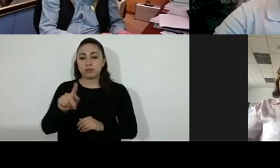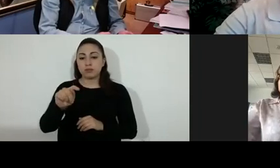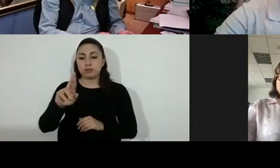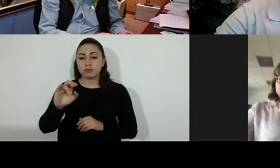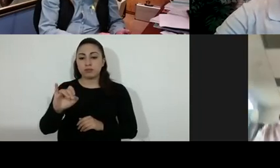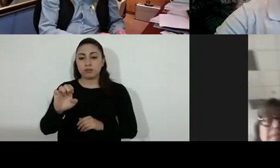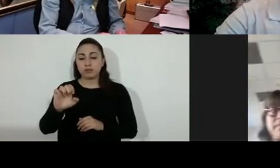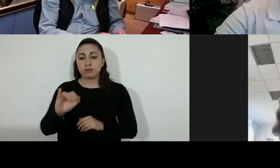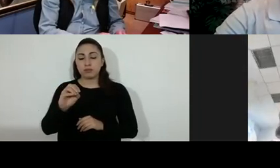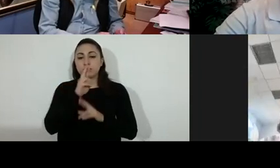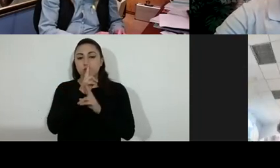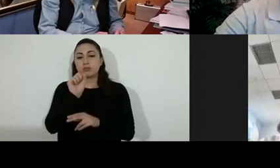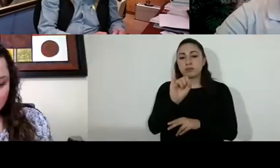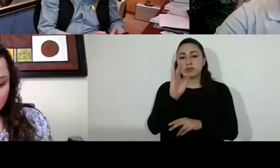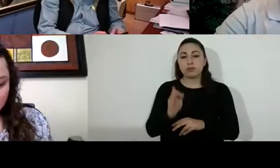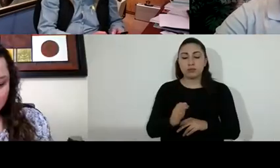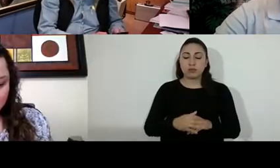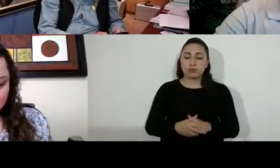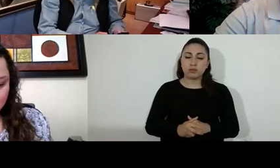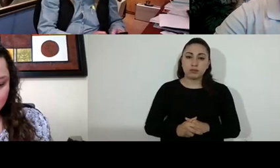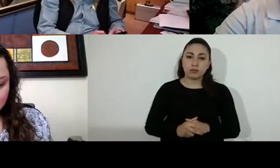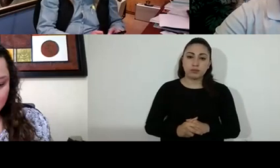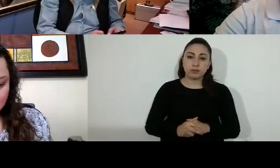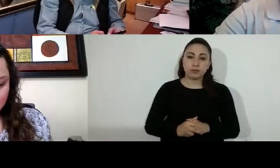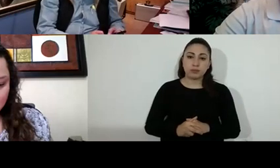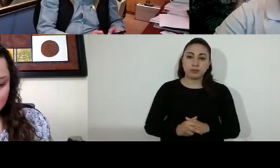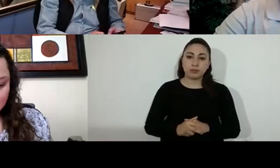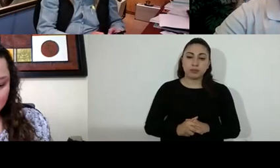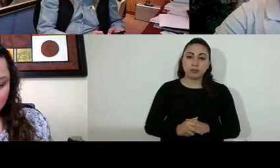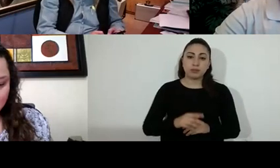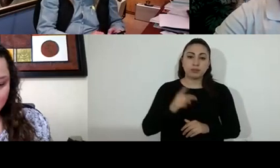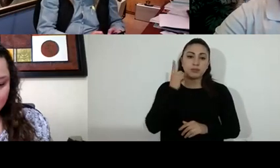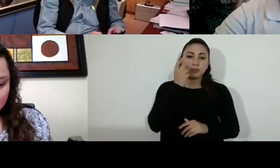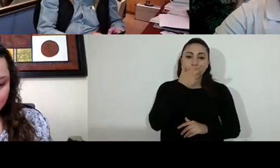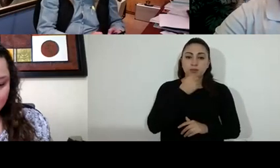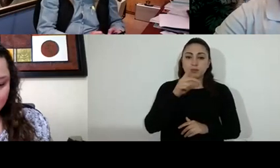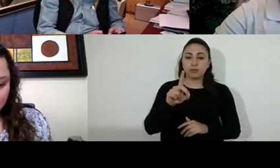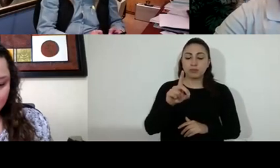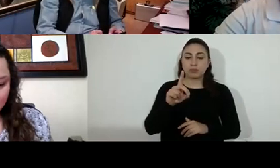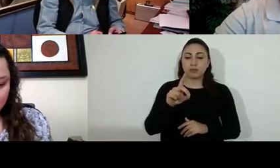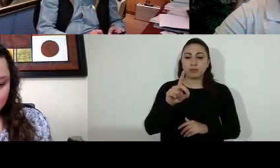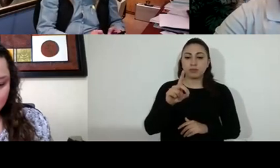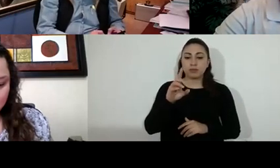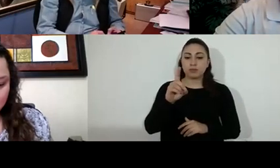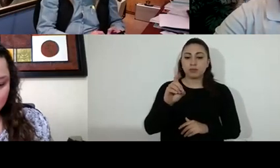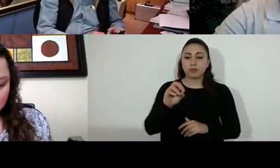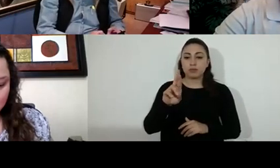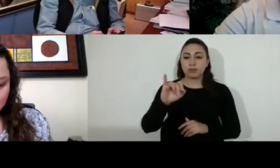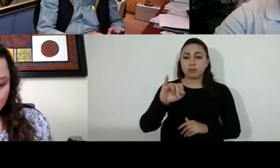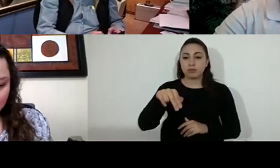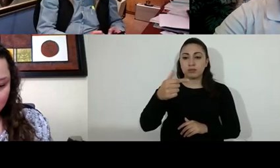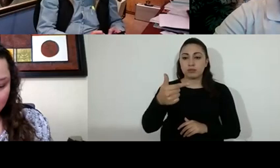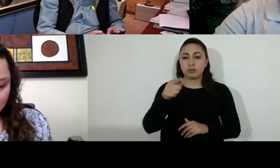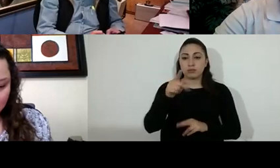igual forma, a favor de obviar la lectura, diputada. Diputado Federico Dorin Casar.